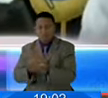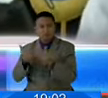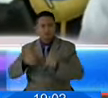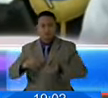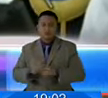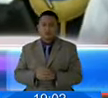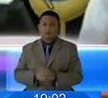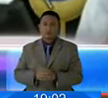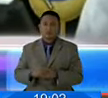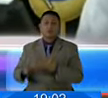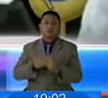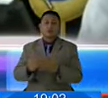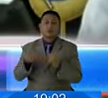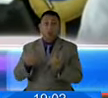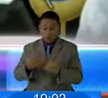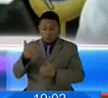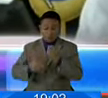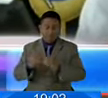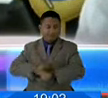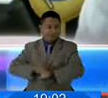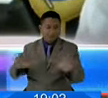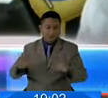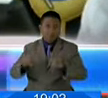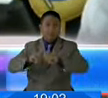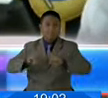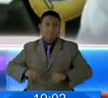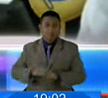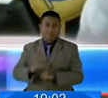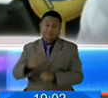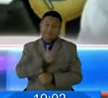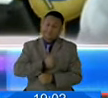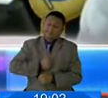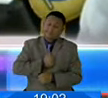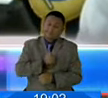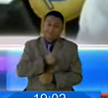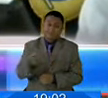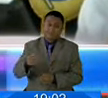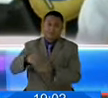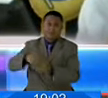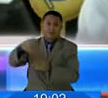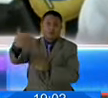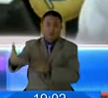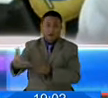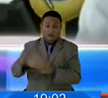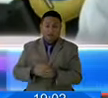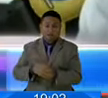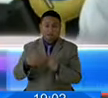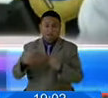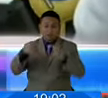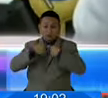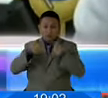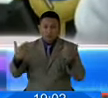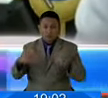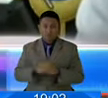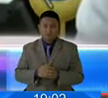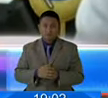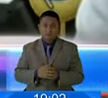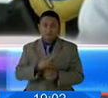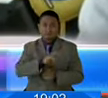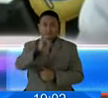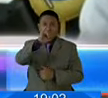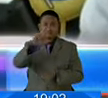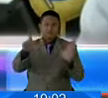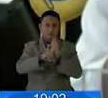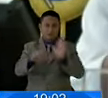independientemente de lo que pase, pero lamentablemente él estuvo afuera desde que sacó ese comunicado absolutamente